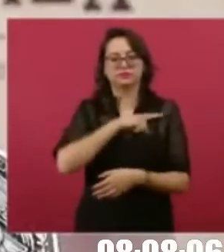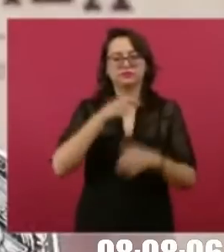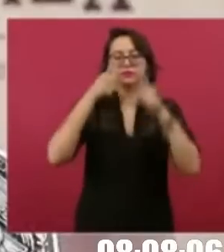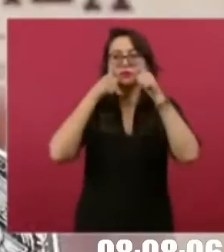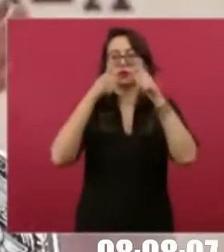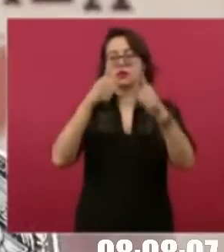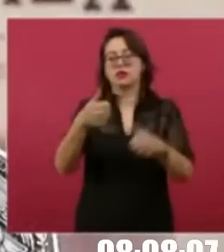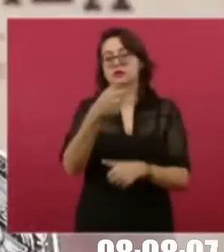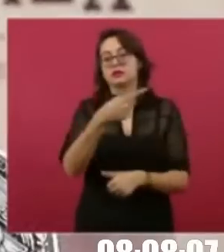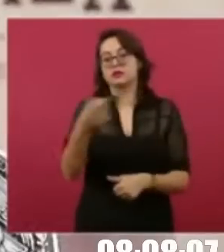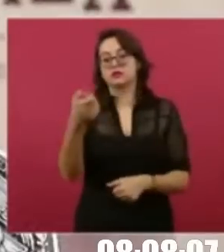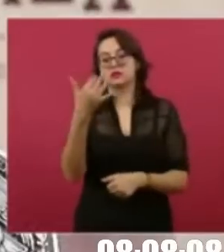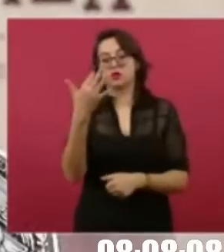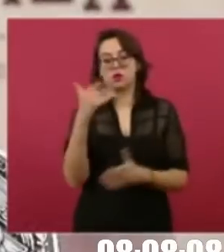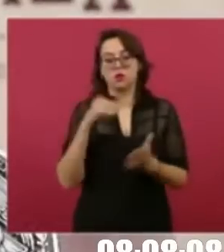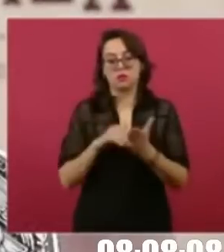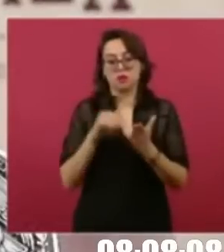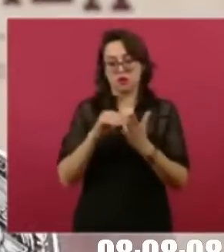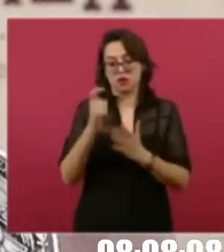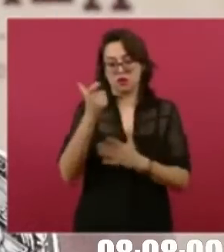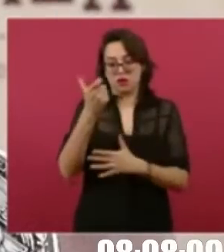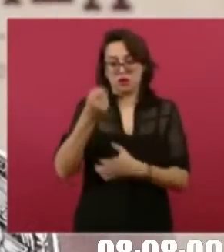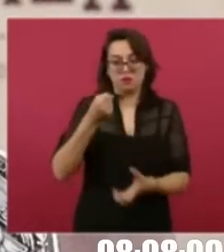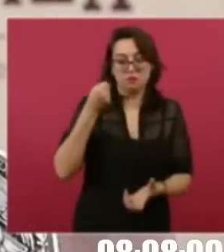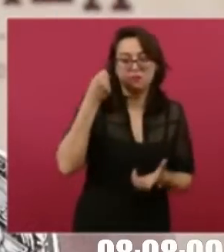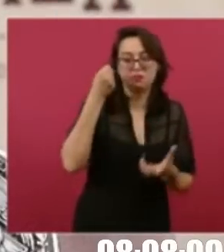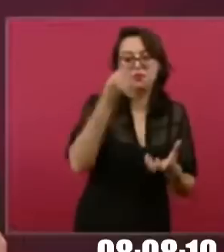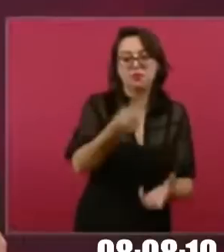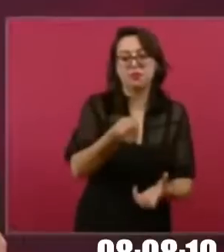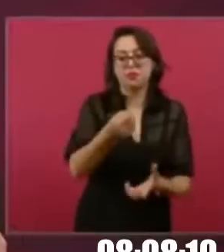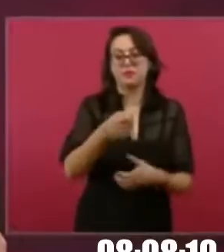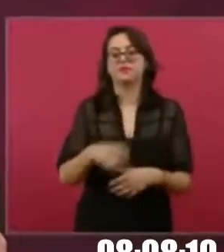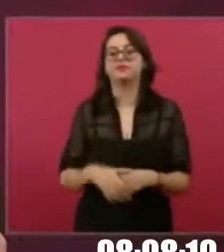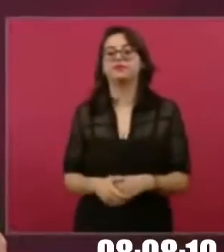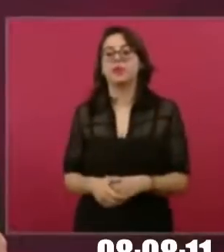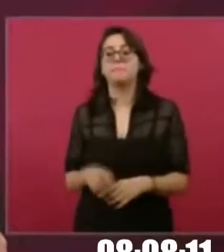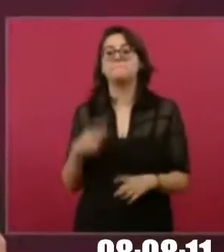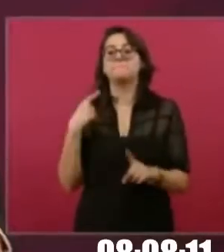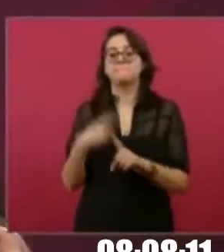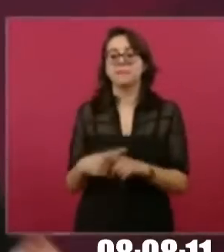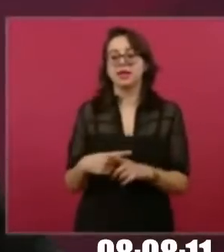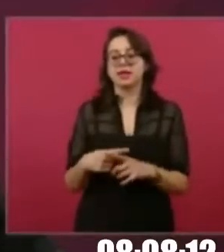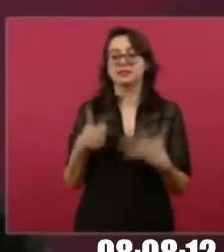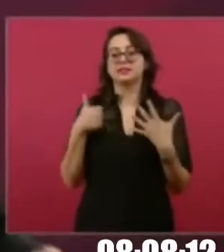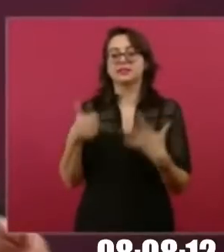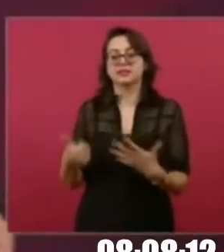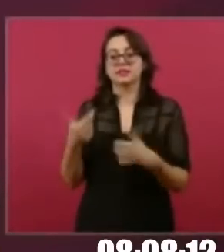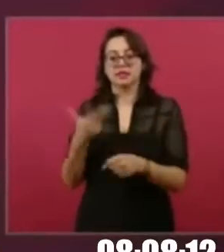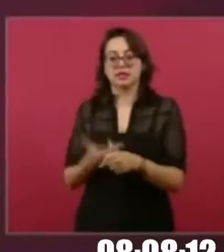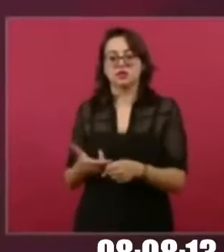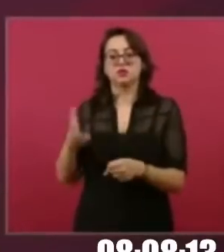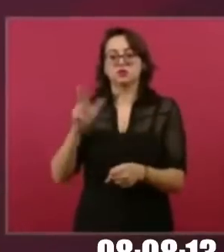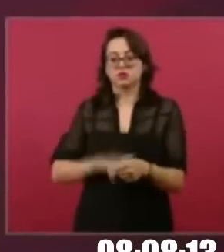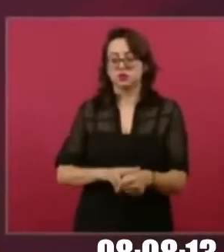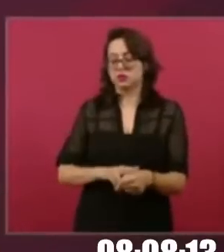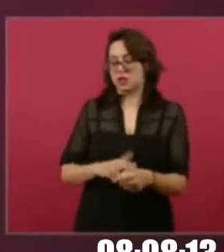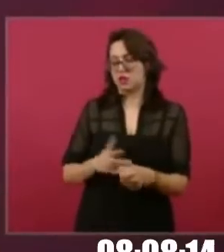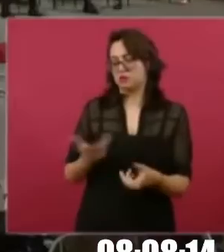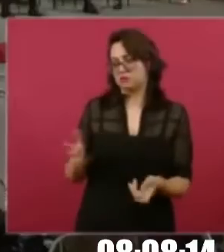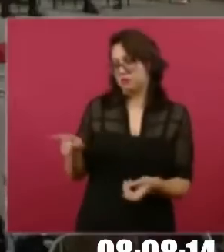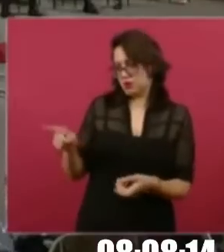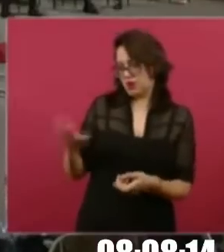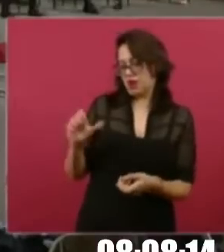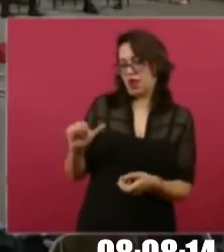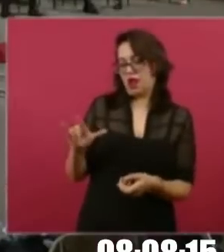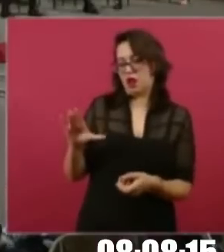que ha ayudado mucho nosotros tenemos seis hospitales uno de ellos El maestro Alcocer sabe lo visitamos